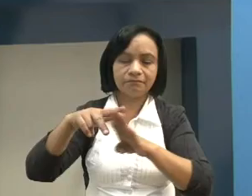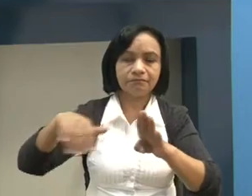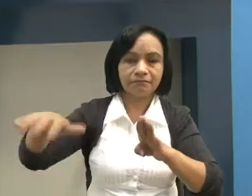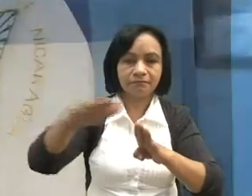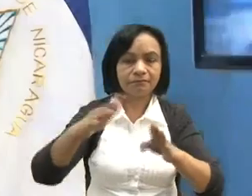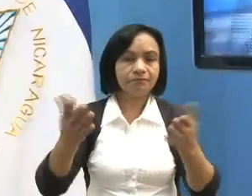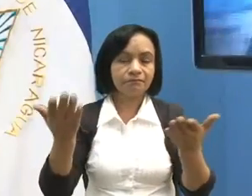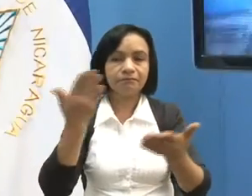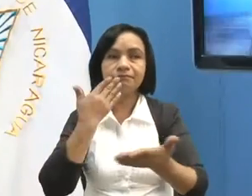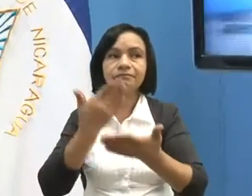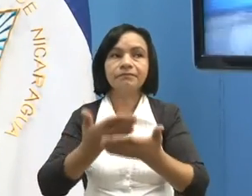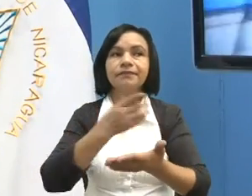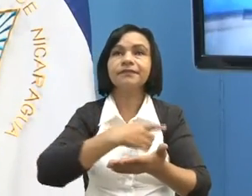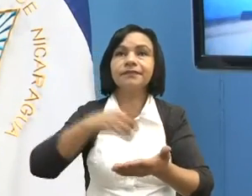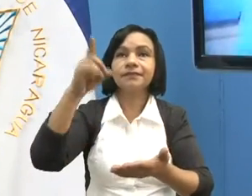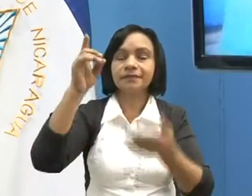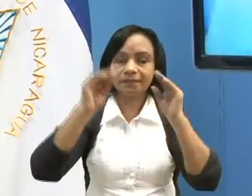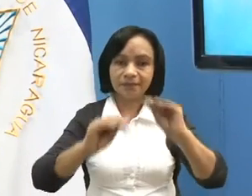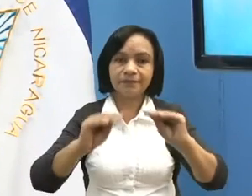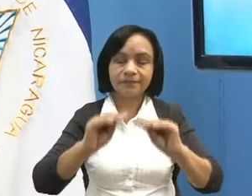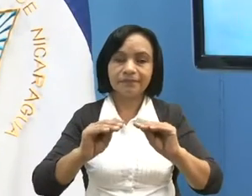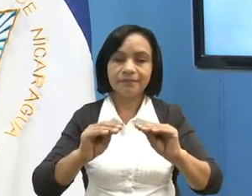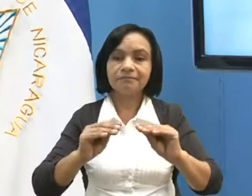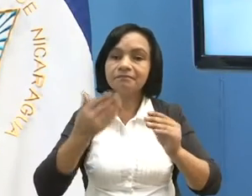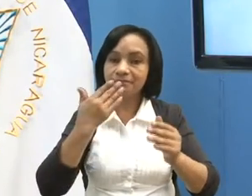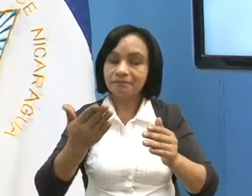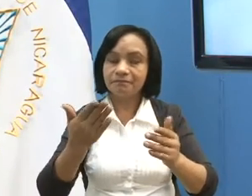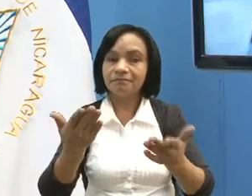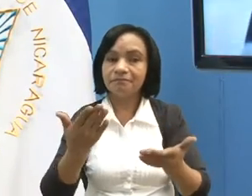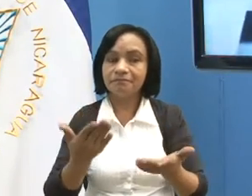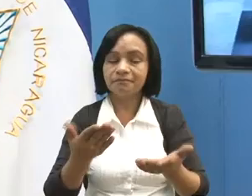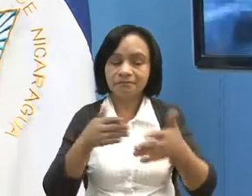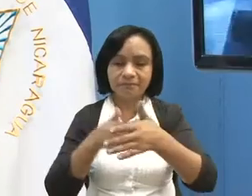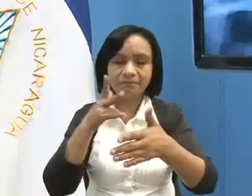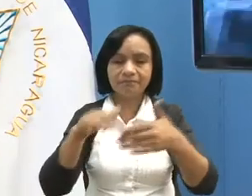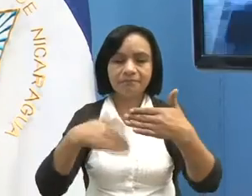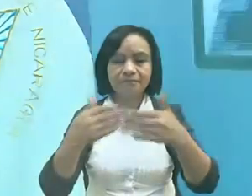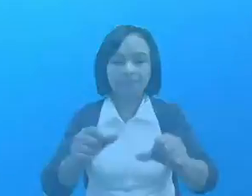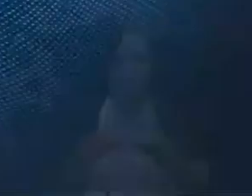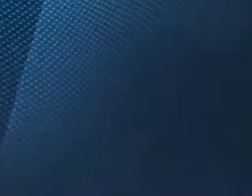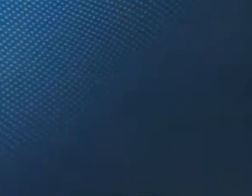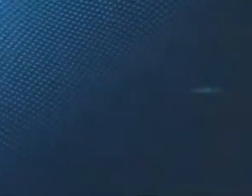rural, donde, gracias a Dios, también la educación es pertinente y además de calidad. Breve pausa y ya volvemos.